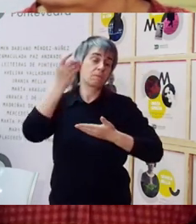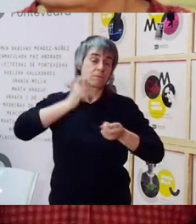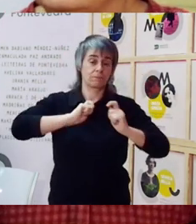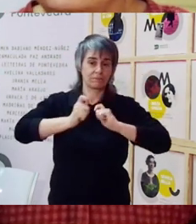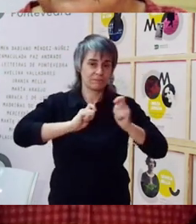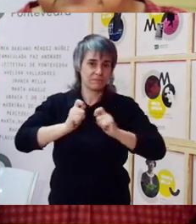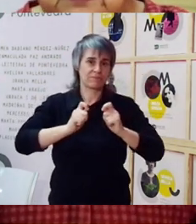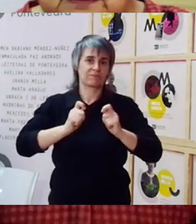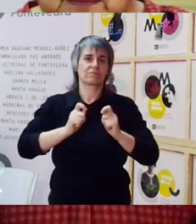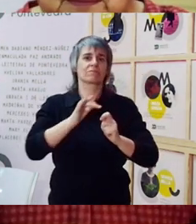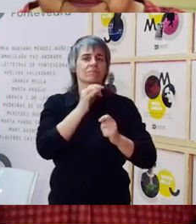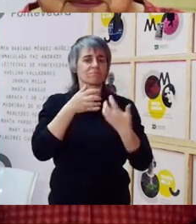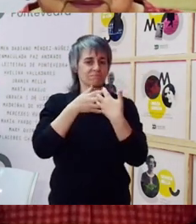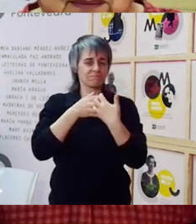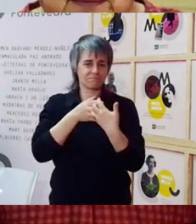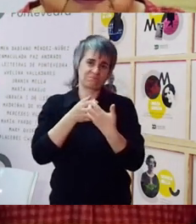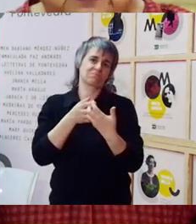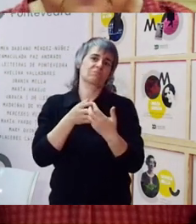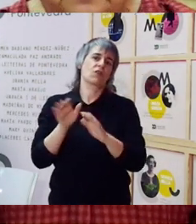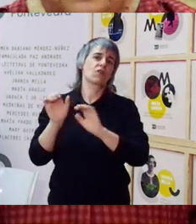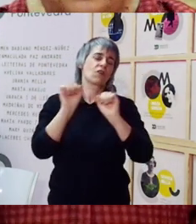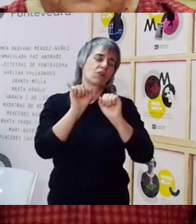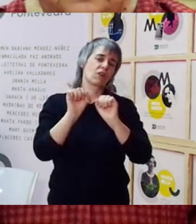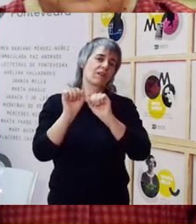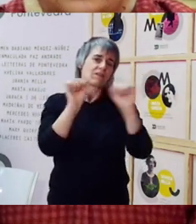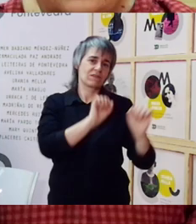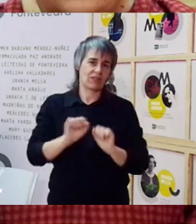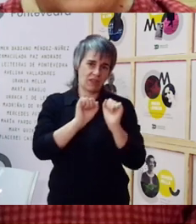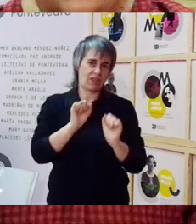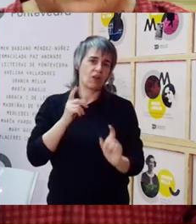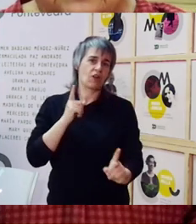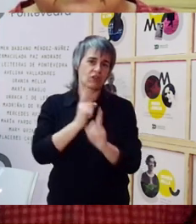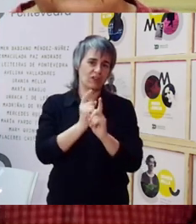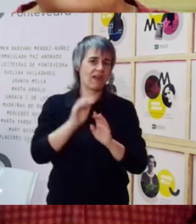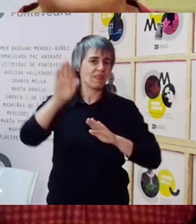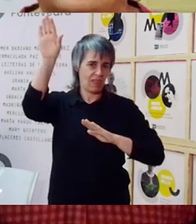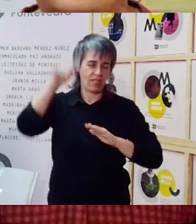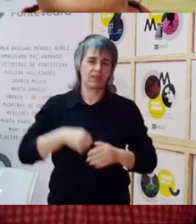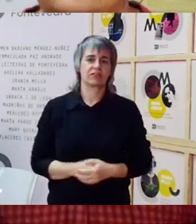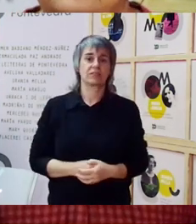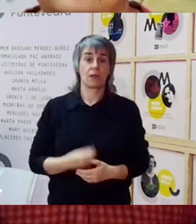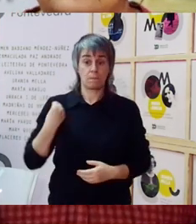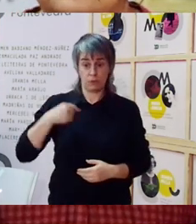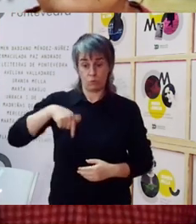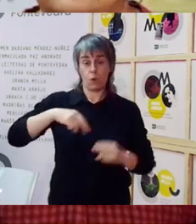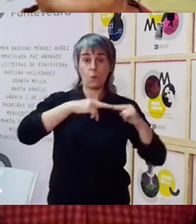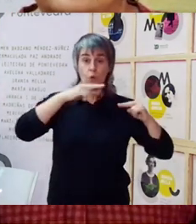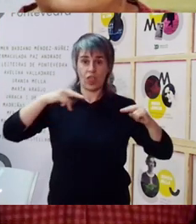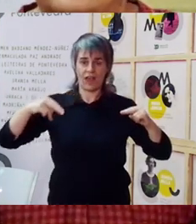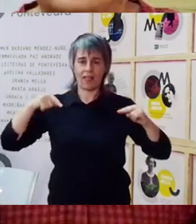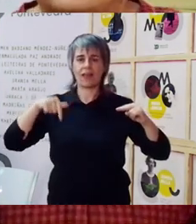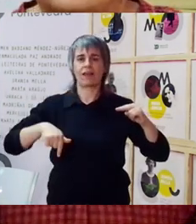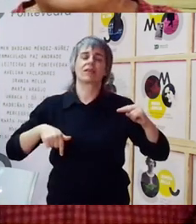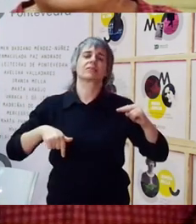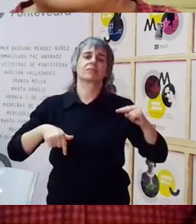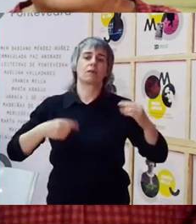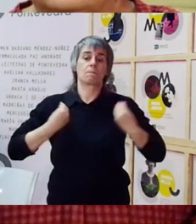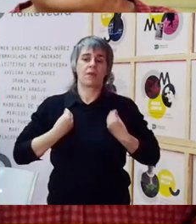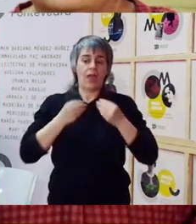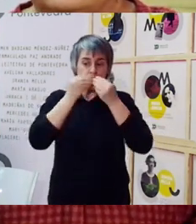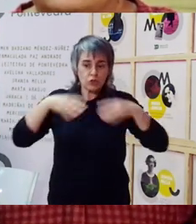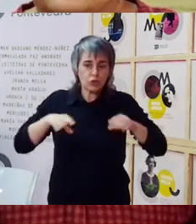colaboradora da resistencia francesa contra os nazis. Ponte Caldelas recoñeceu a súa historia de vida o 8 de